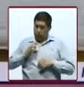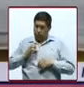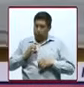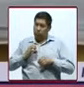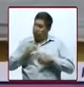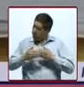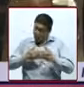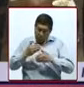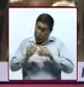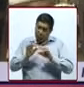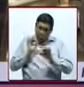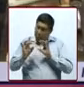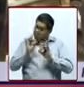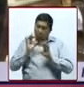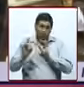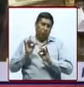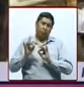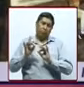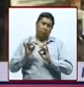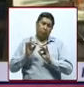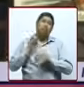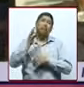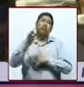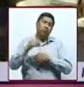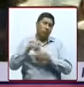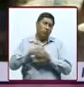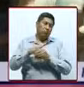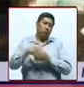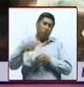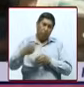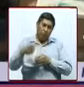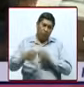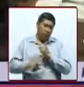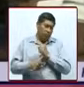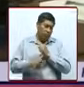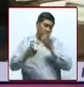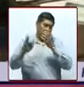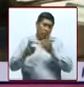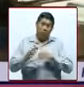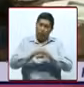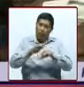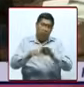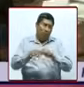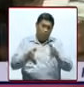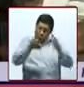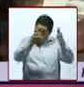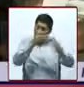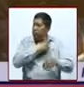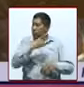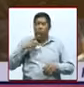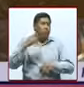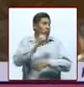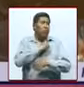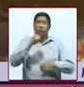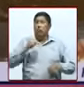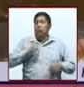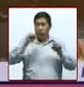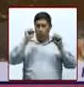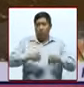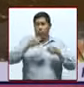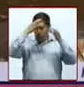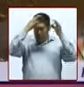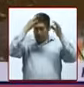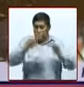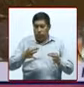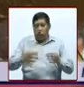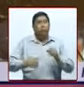proceso de preselección. Entonces nosotros dependemos de la Asamblea Legislativa y por ende vamos a dejar en manos de la Asamblea Legislativa para que ella pueda hacer que defina y